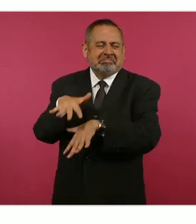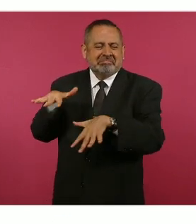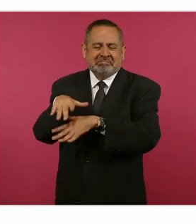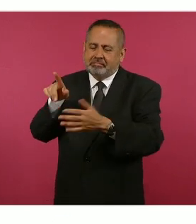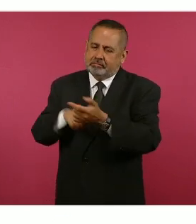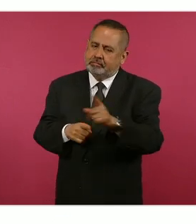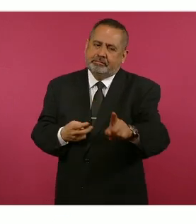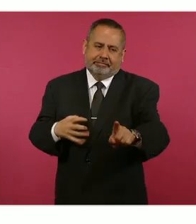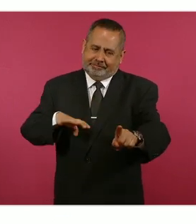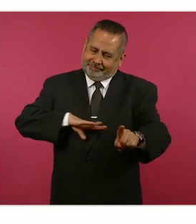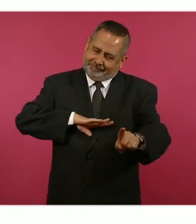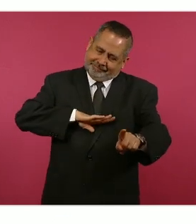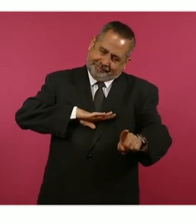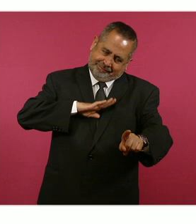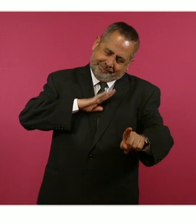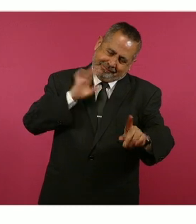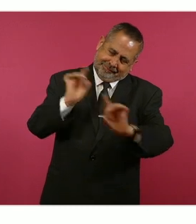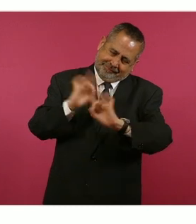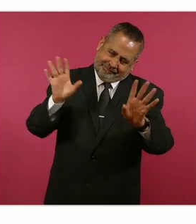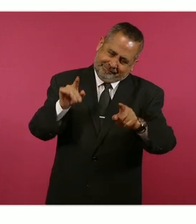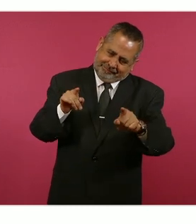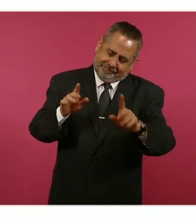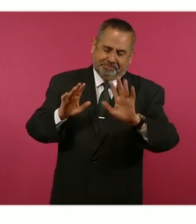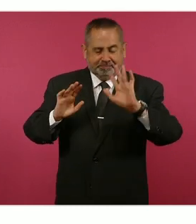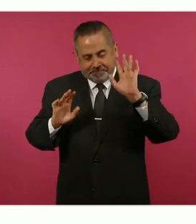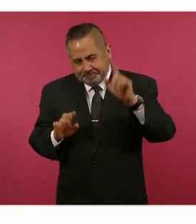Eso sí calienta.